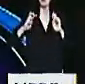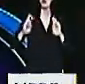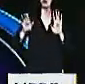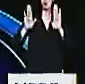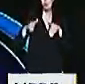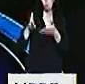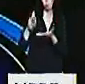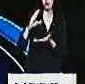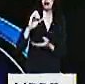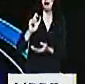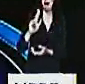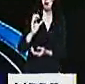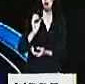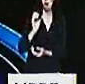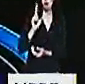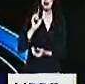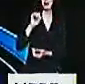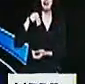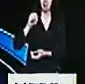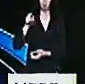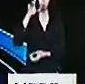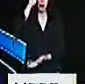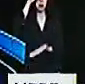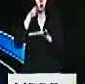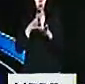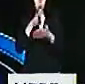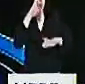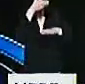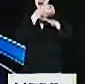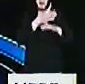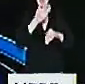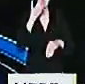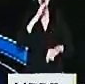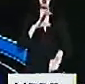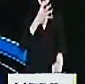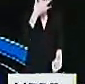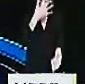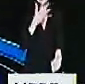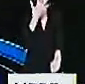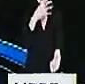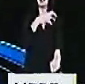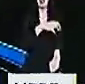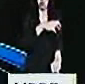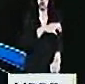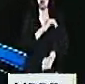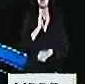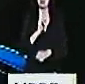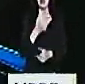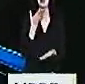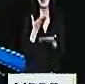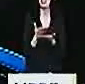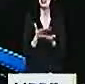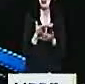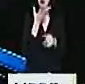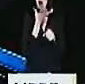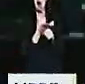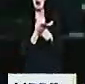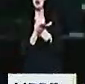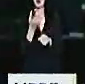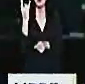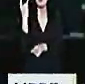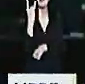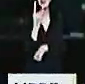tomaron, Carolina, ¿no? Absolutamente. O sea, la decisión de ir a la quinta región fue explícita. Porque nosotros fuimos a la quinta región aprovechando que estaban las universidades,